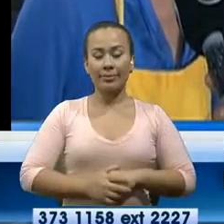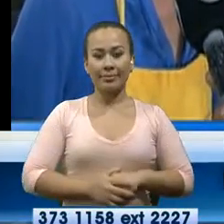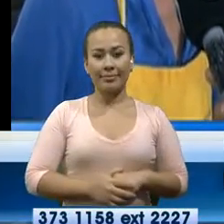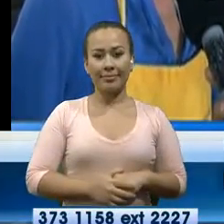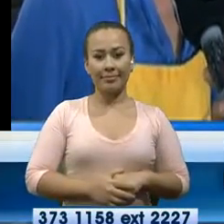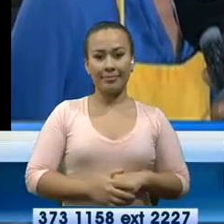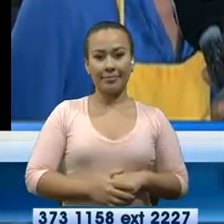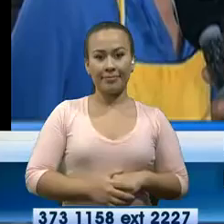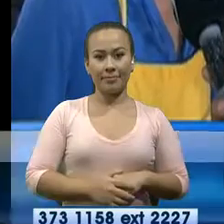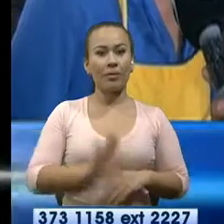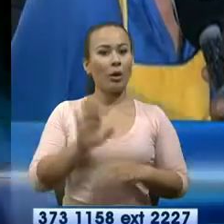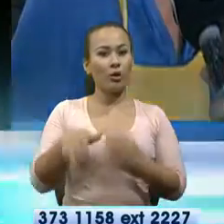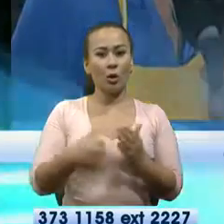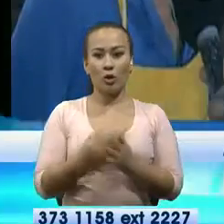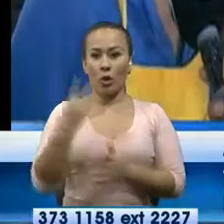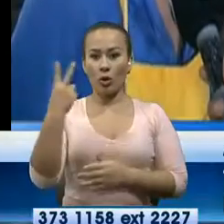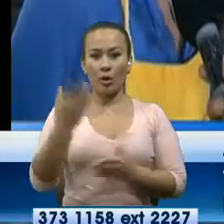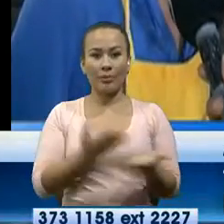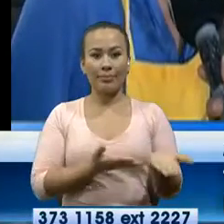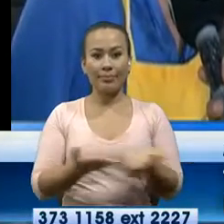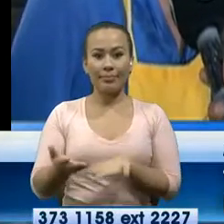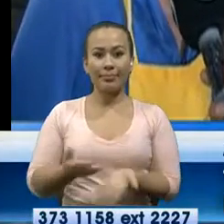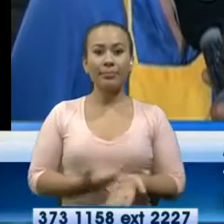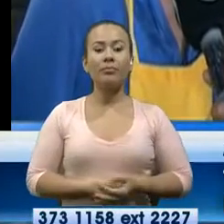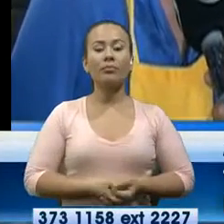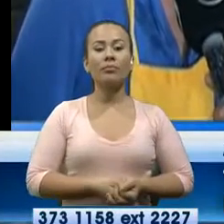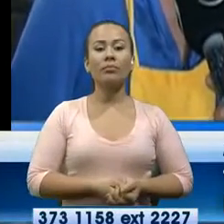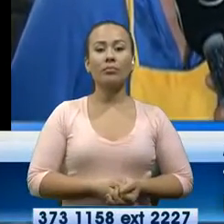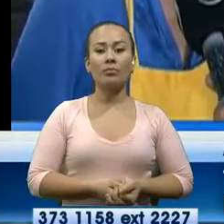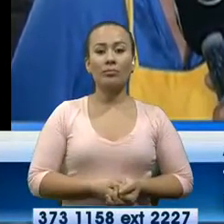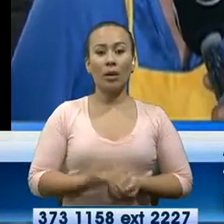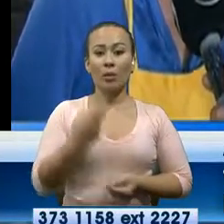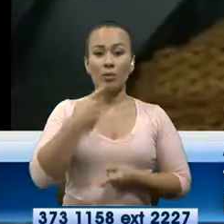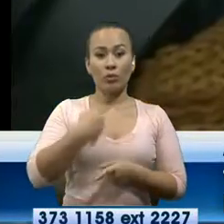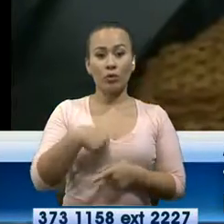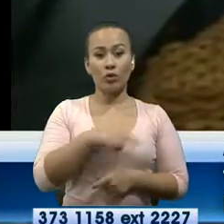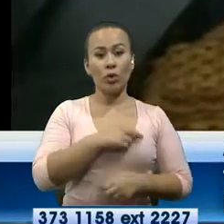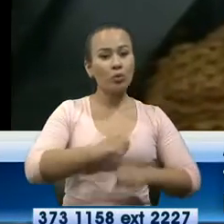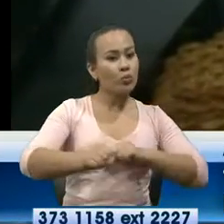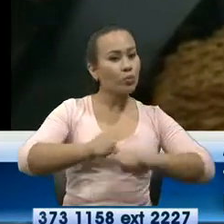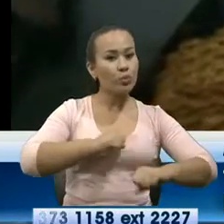Sí. Todo es a base de